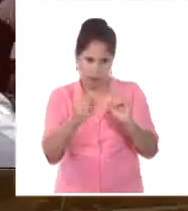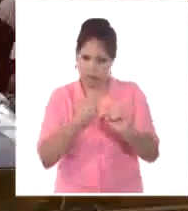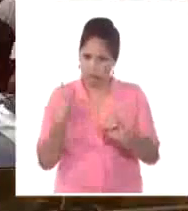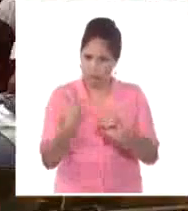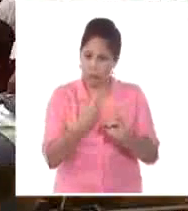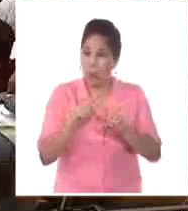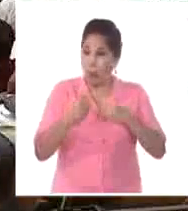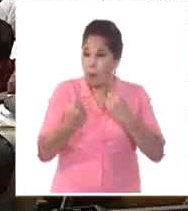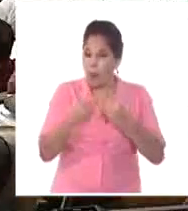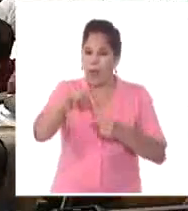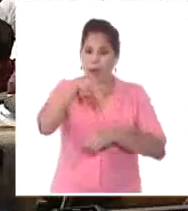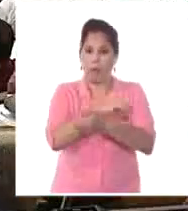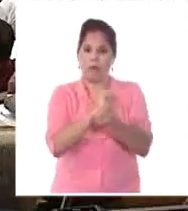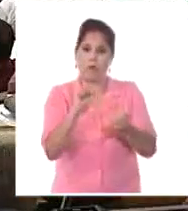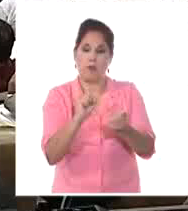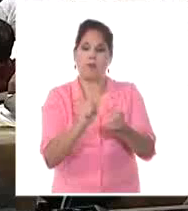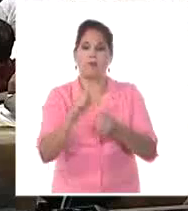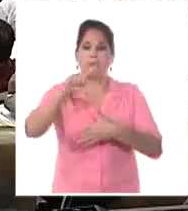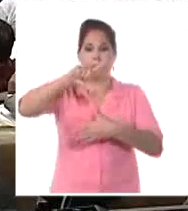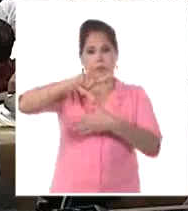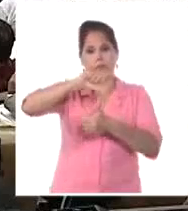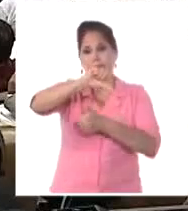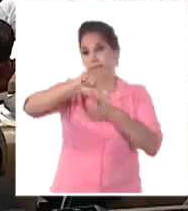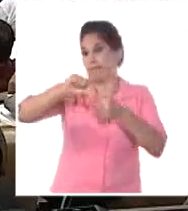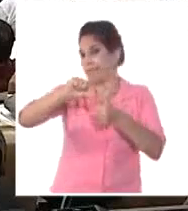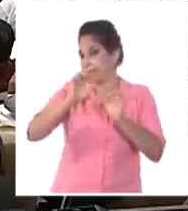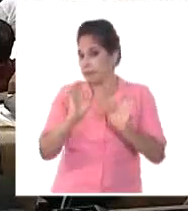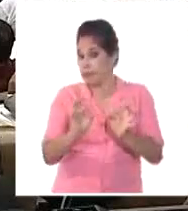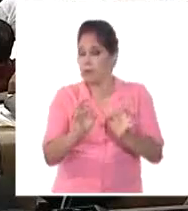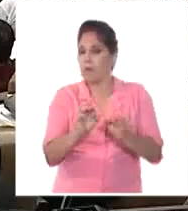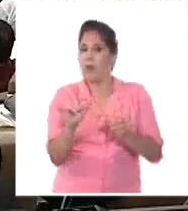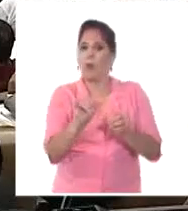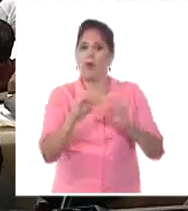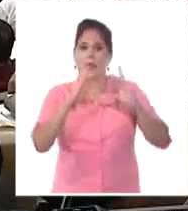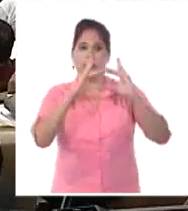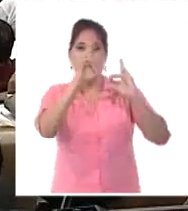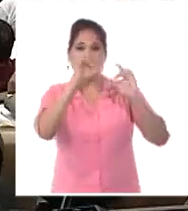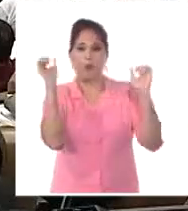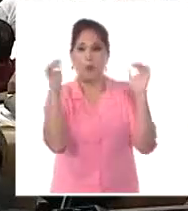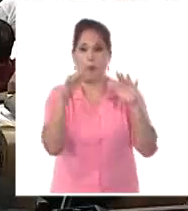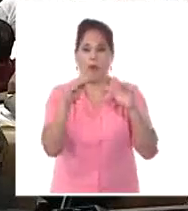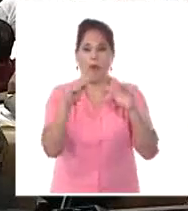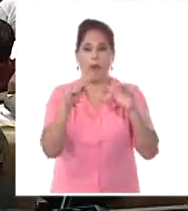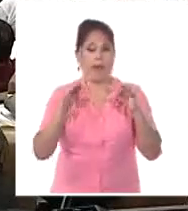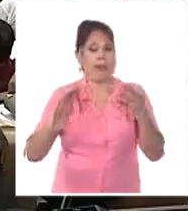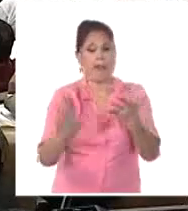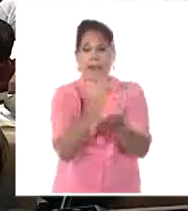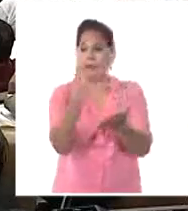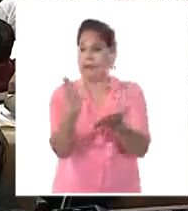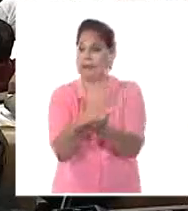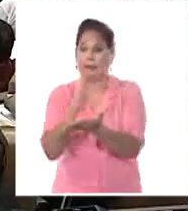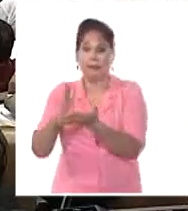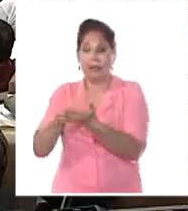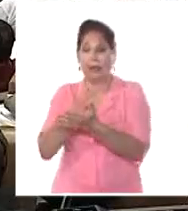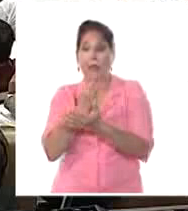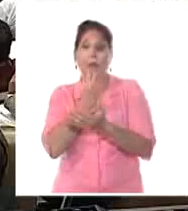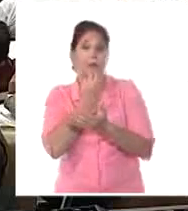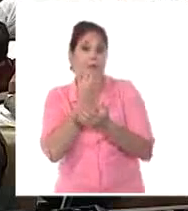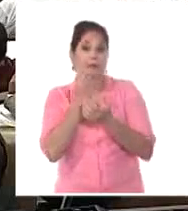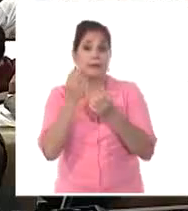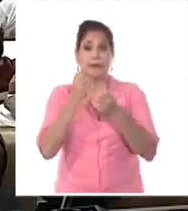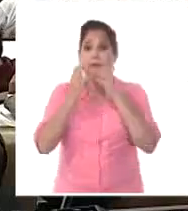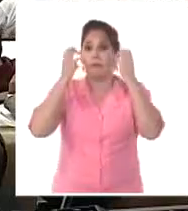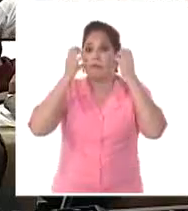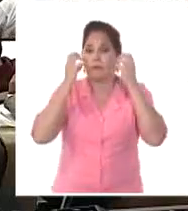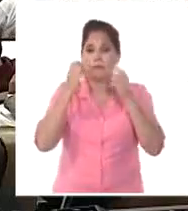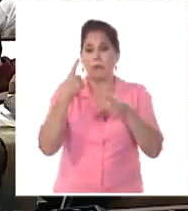la euforia del neoliberalismo en América Latina. Hasta los cementerios y los parques fueron vendidos y se armó el proyecto del